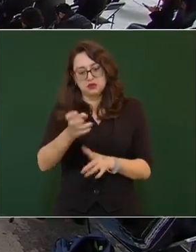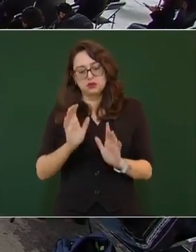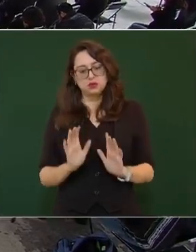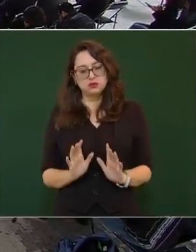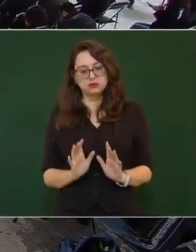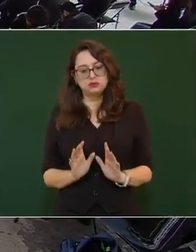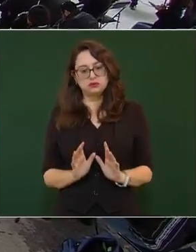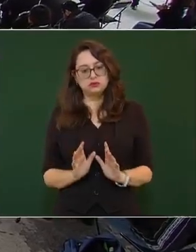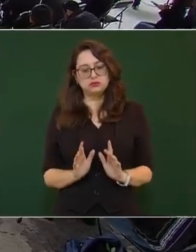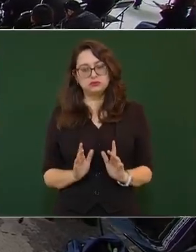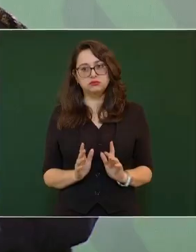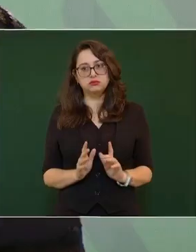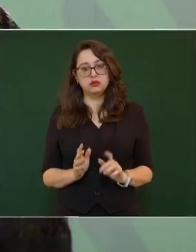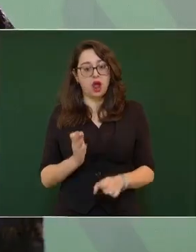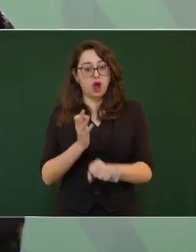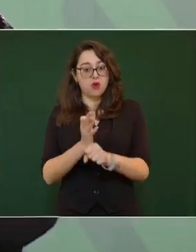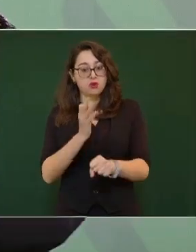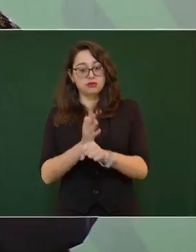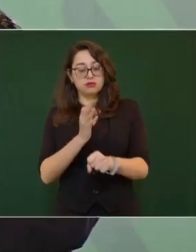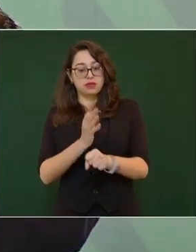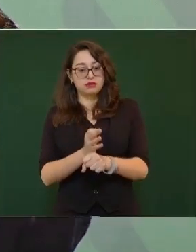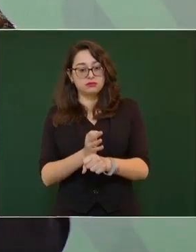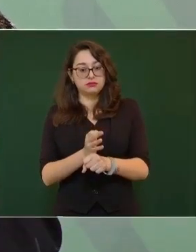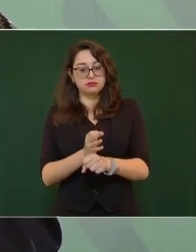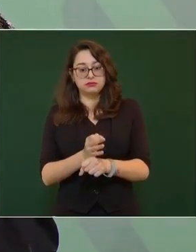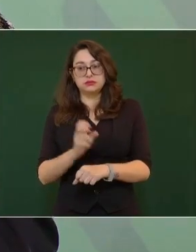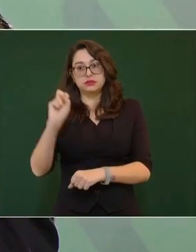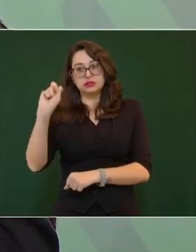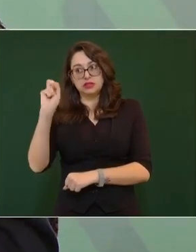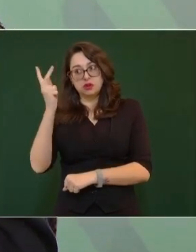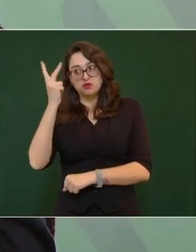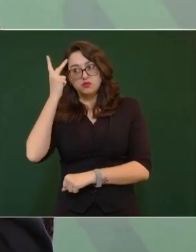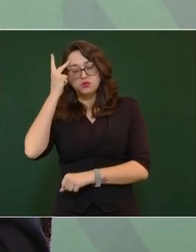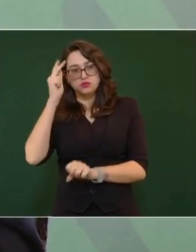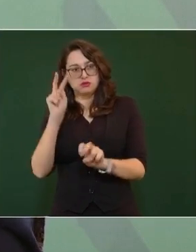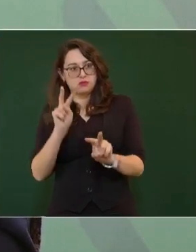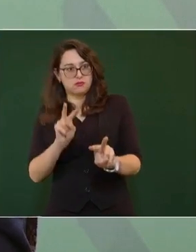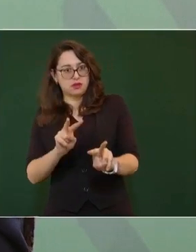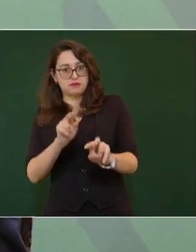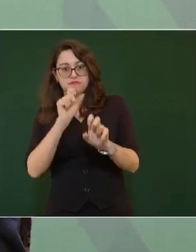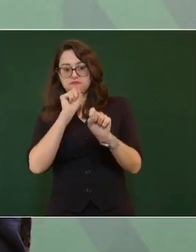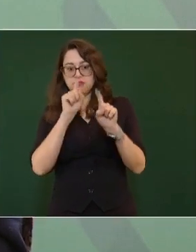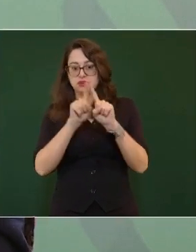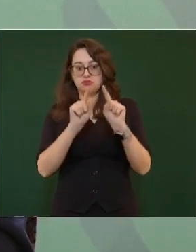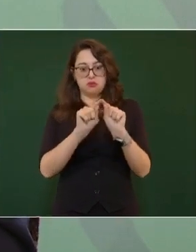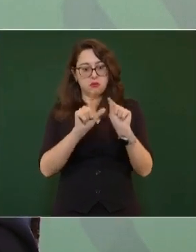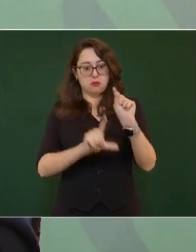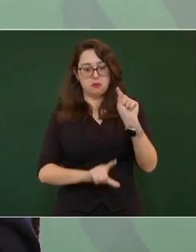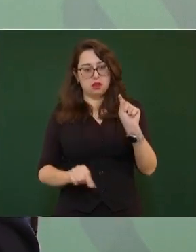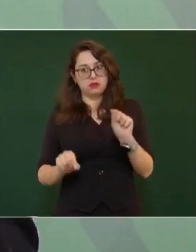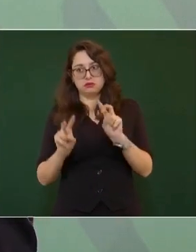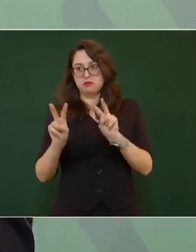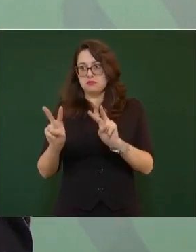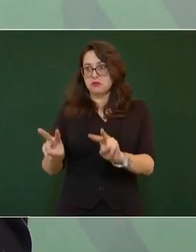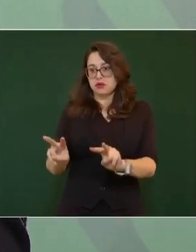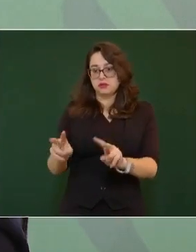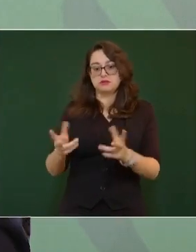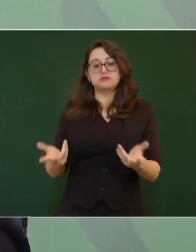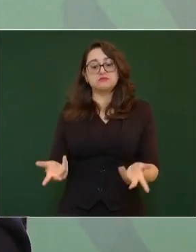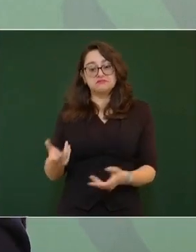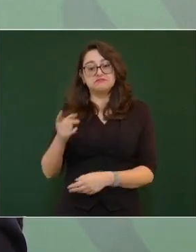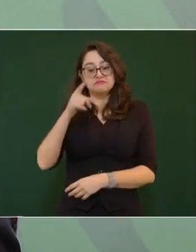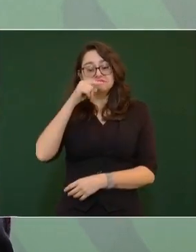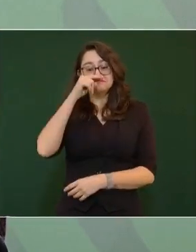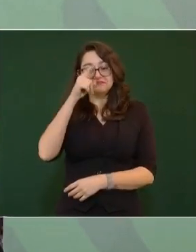te escucharon, te vieron potosinos y del país y vamos a